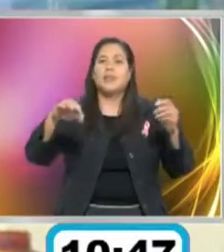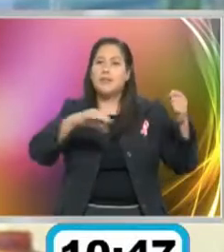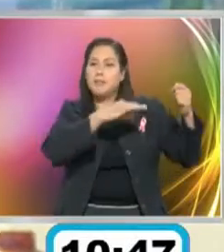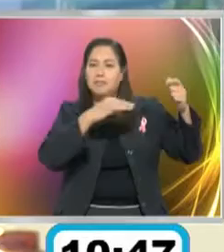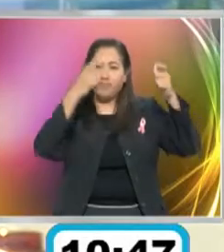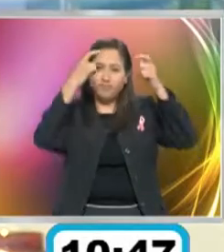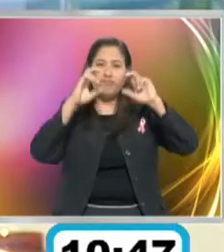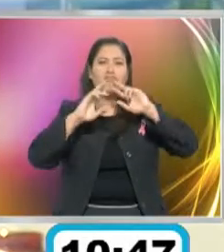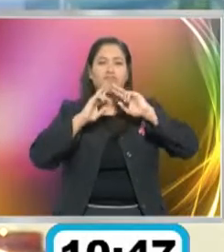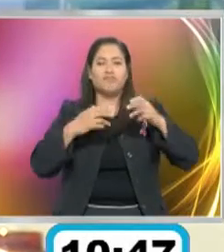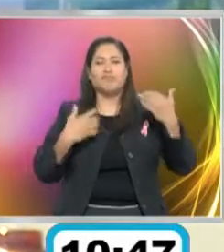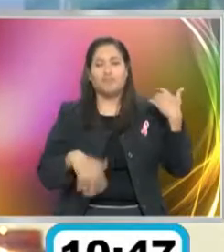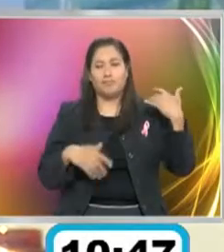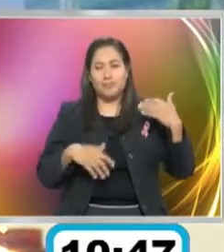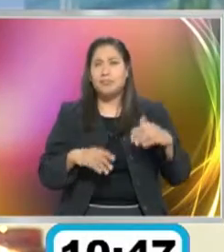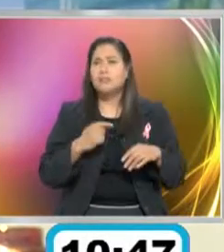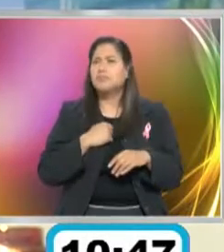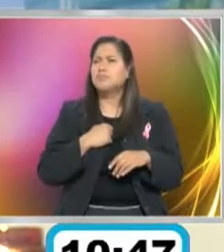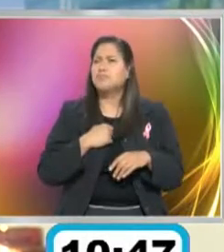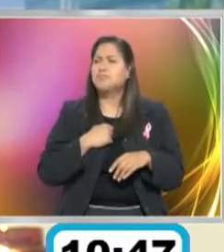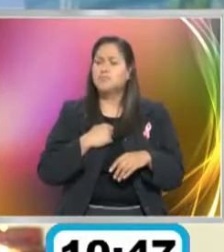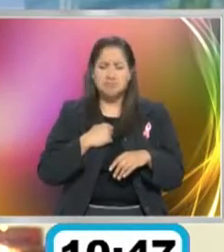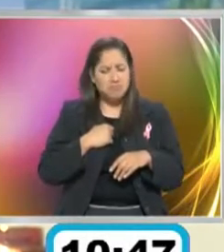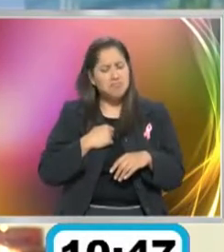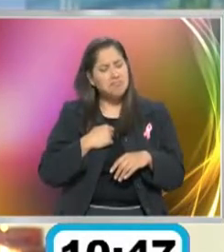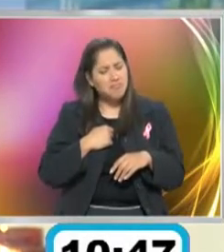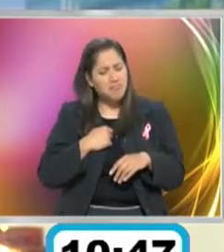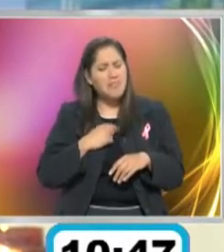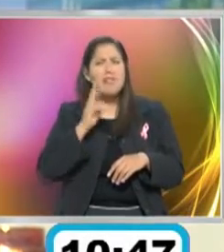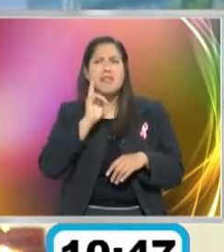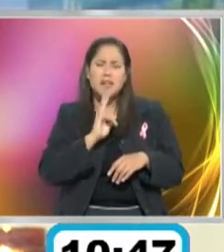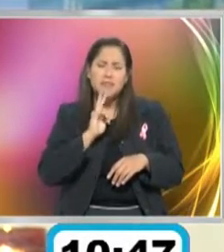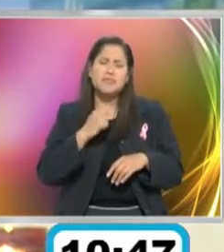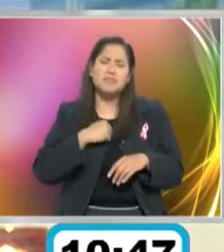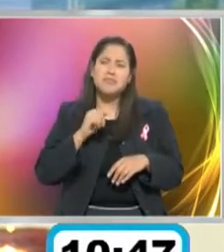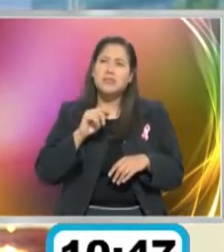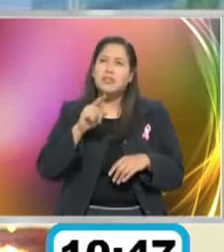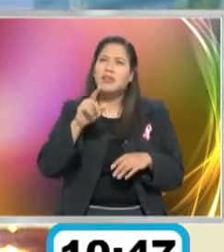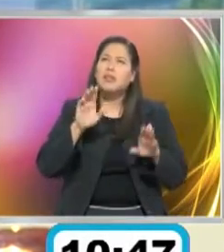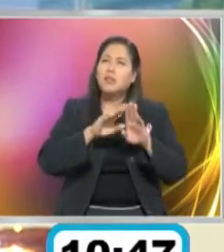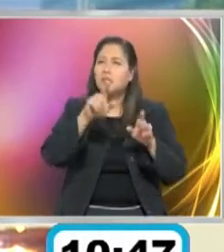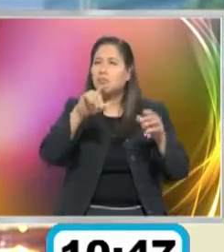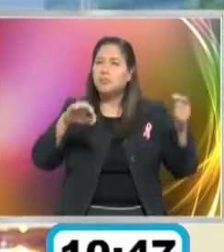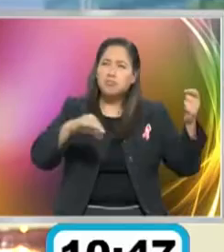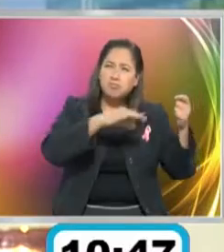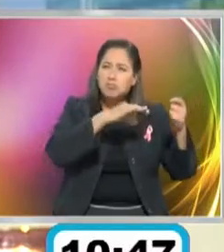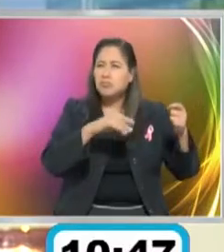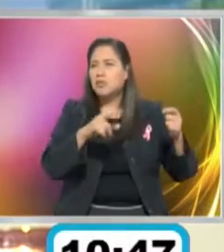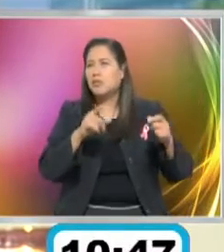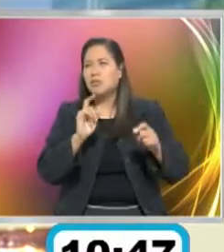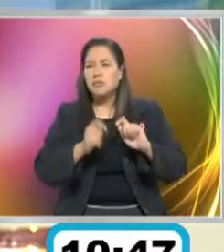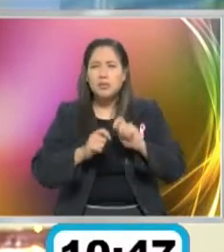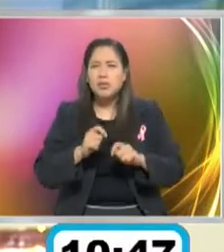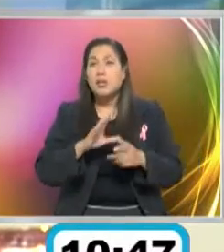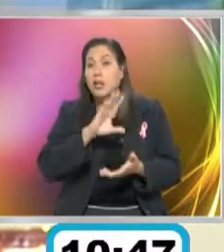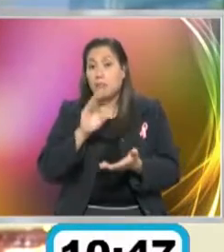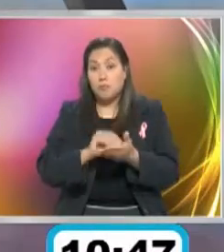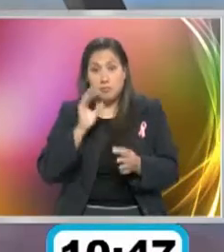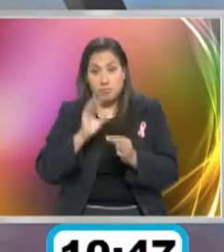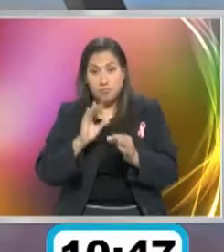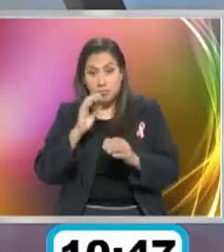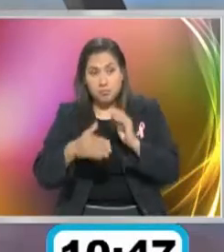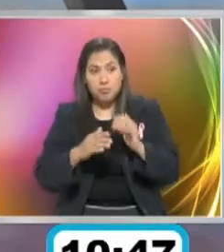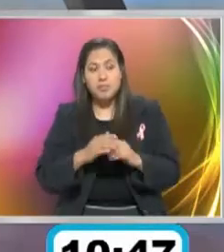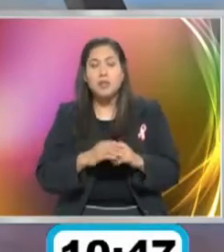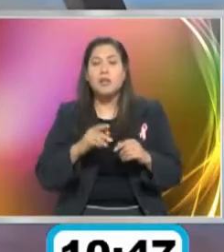mariachis. Entonces, pues como que de ahí agarró, como que me llamó mucho la atención la ejecución de los instrumentos. Acabó la boda, los